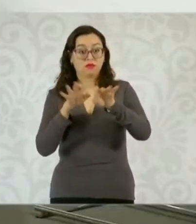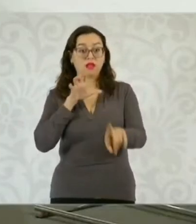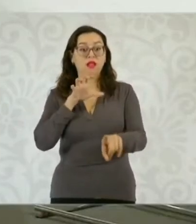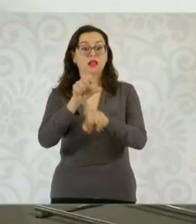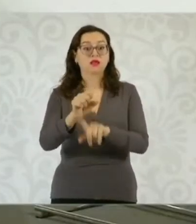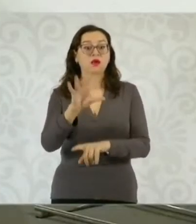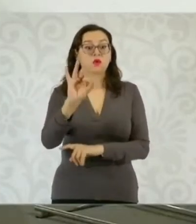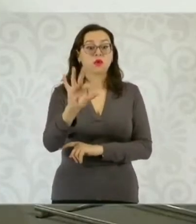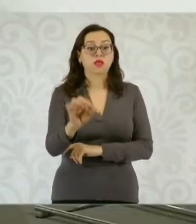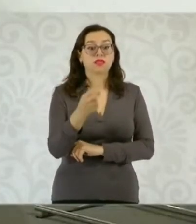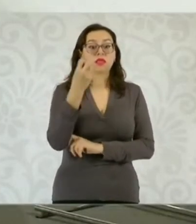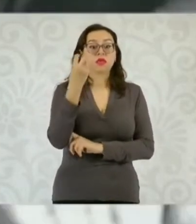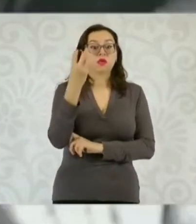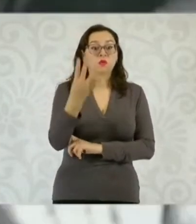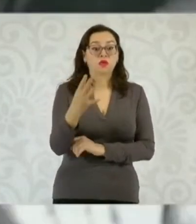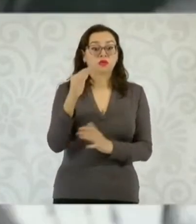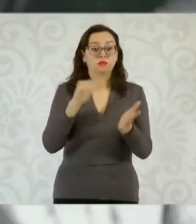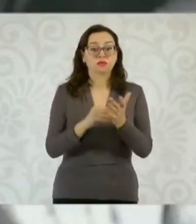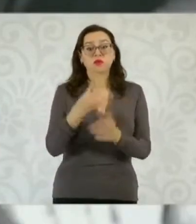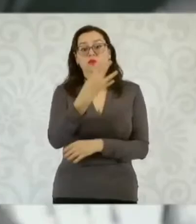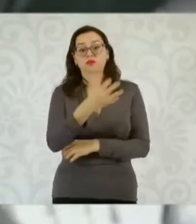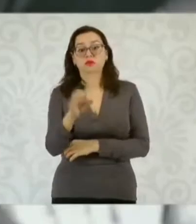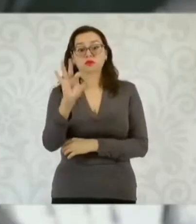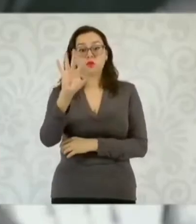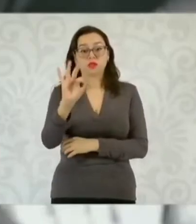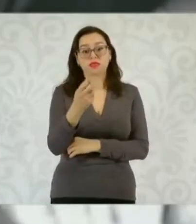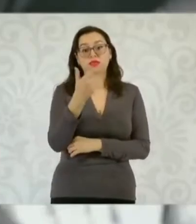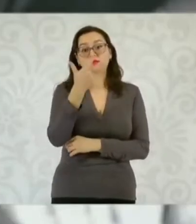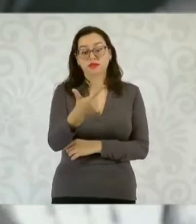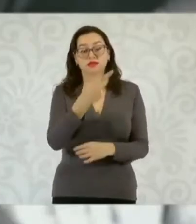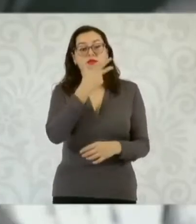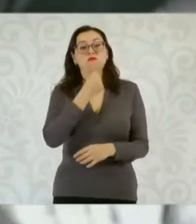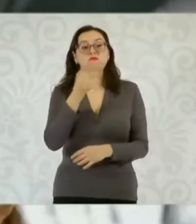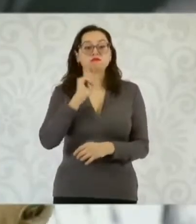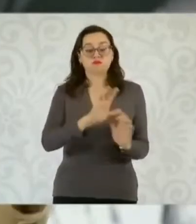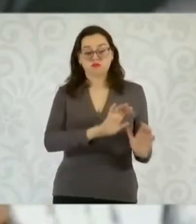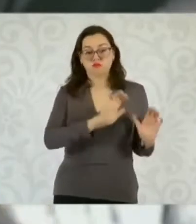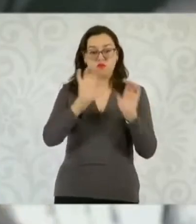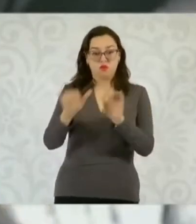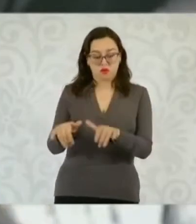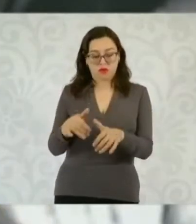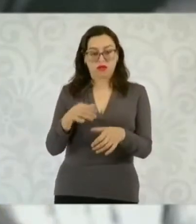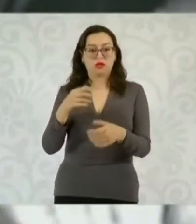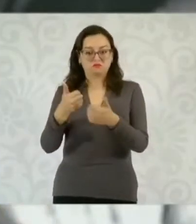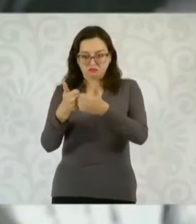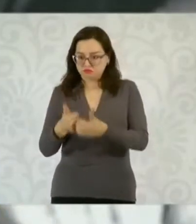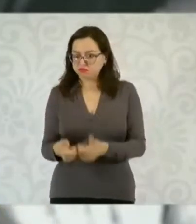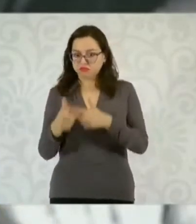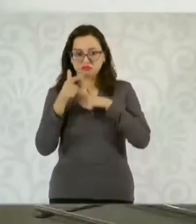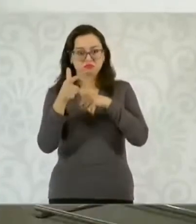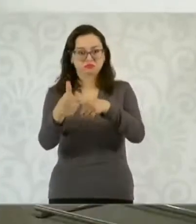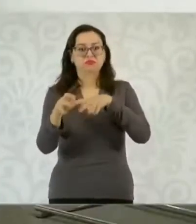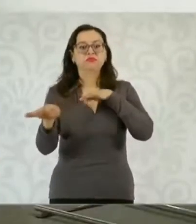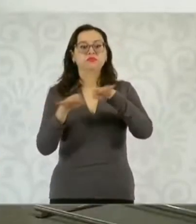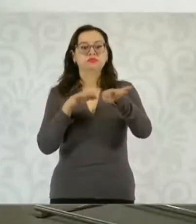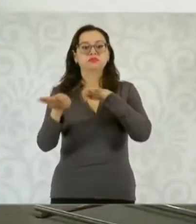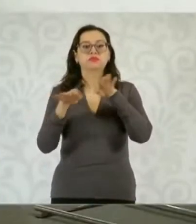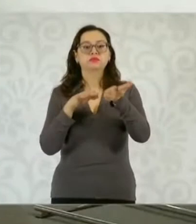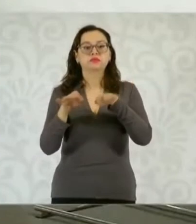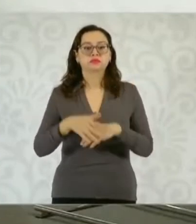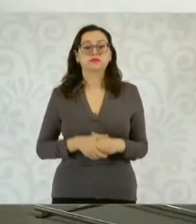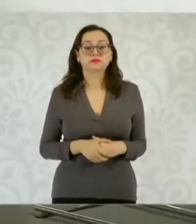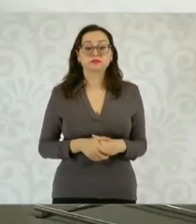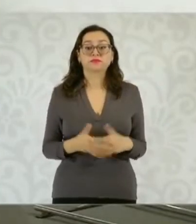44,477 médicas y médicos especialistas contratados. Y finalmente, si nos lo permiten, pues